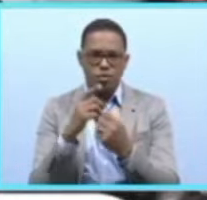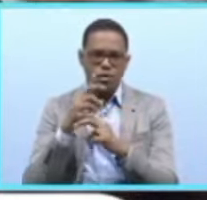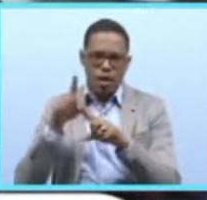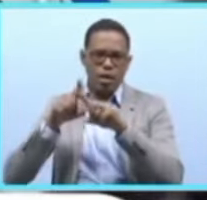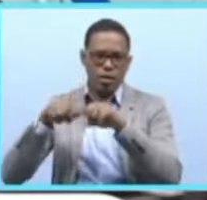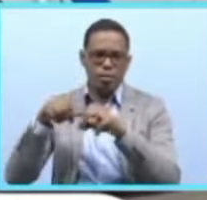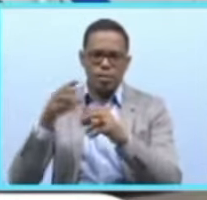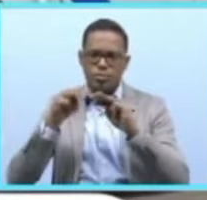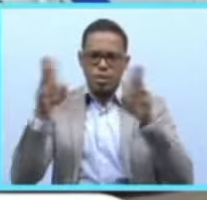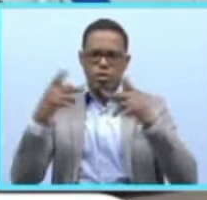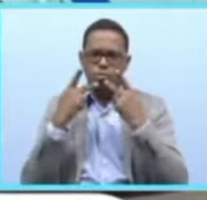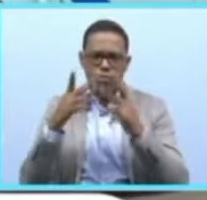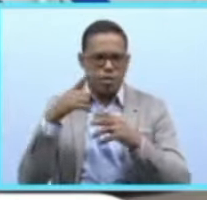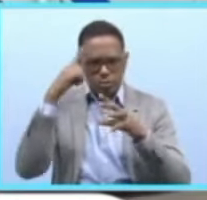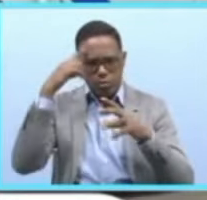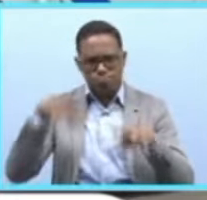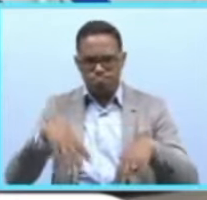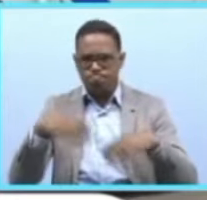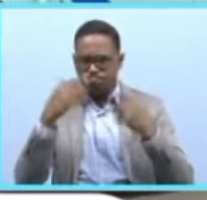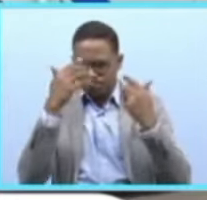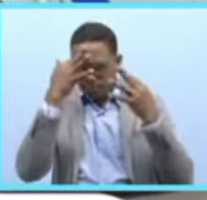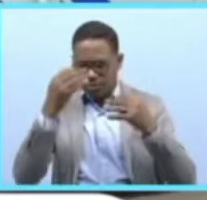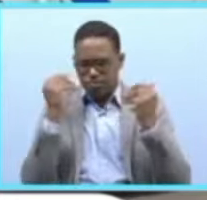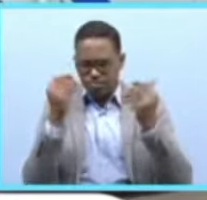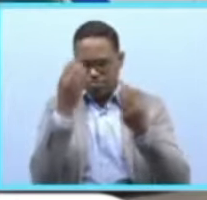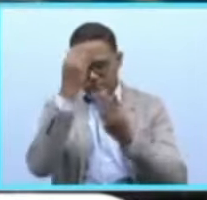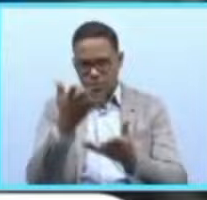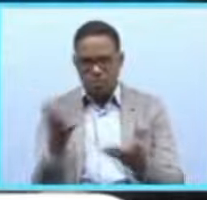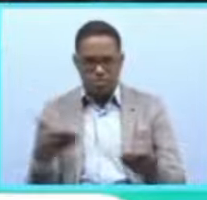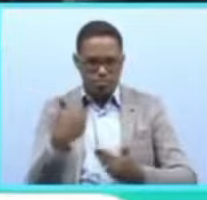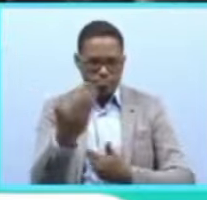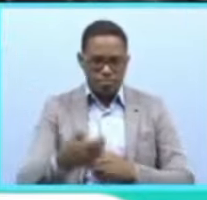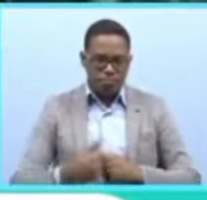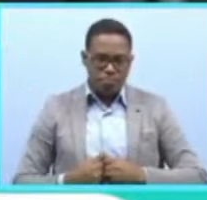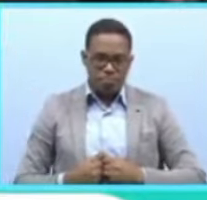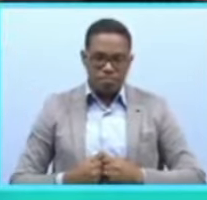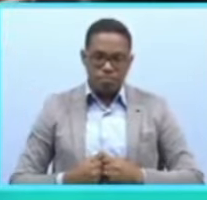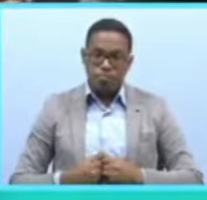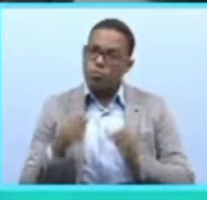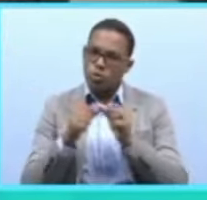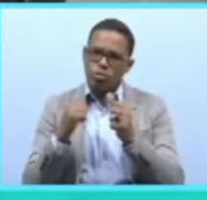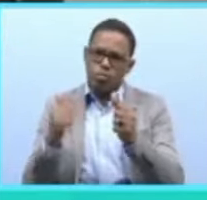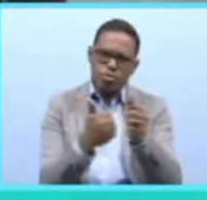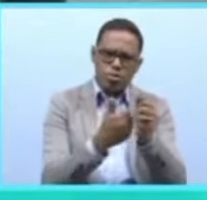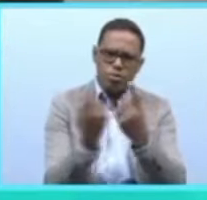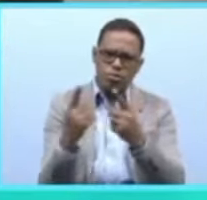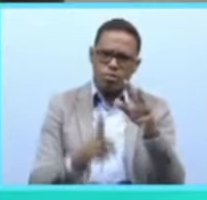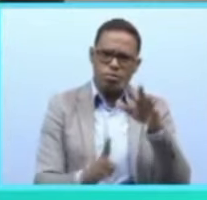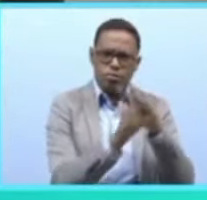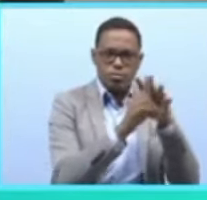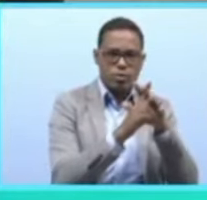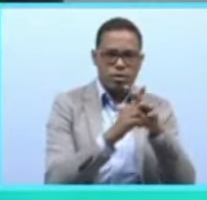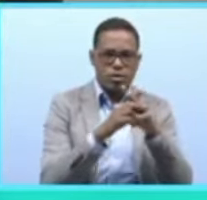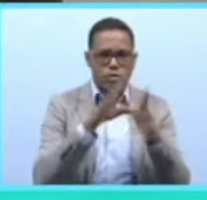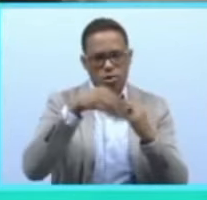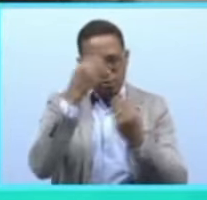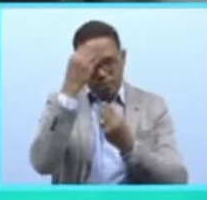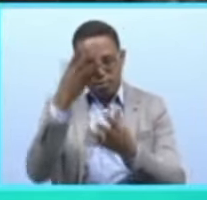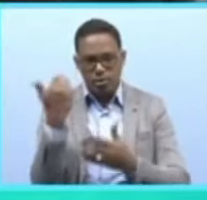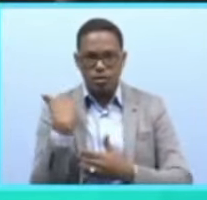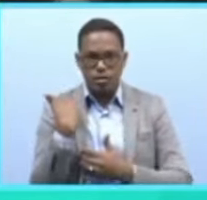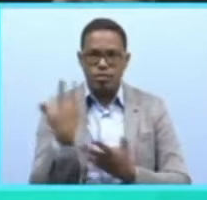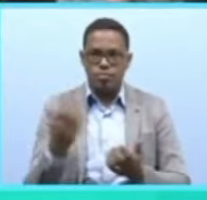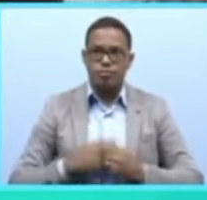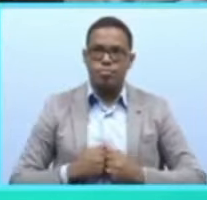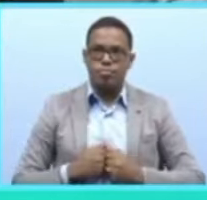Las autoridades continuarán el proceso de investigación en este caso, por lo que estaremos dando seguimiento en todo lo que acontezca. Hasta el momento es toda la información que